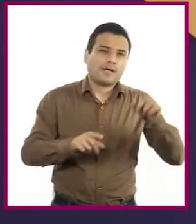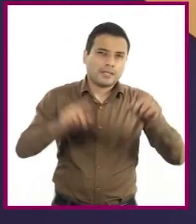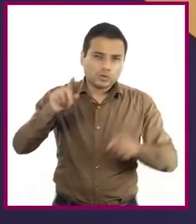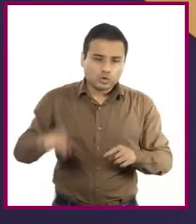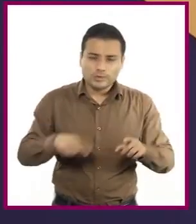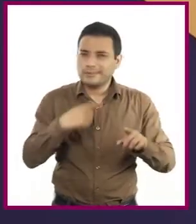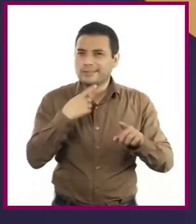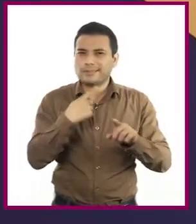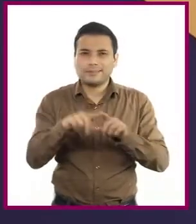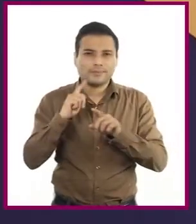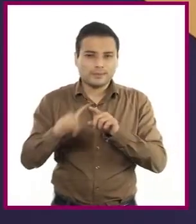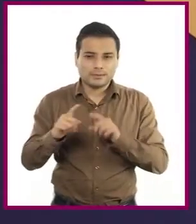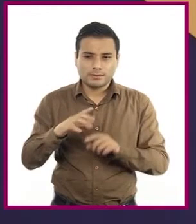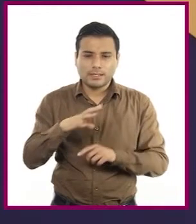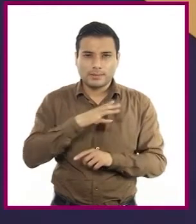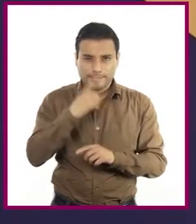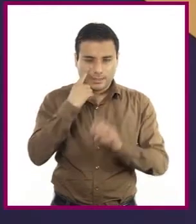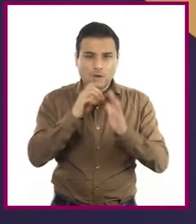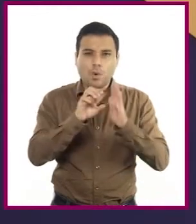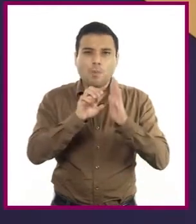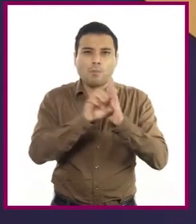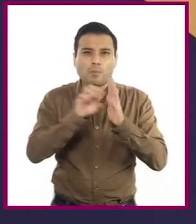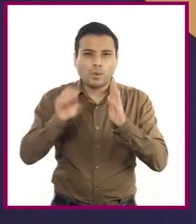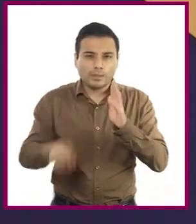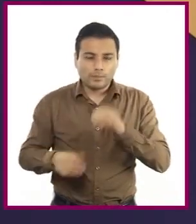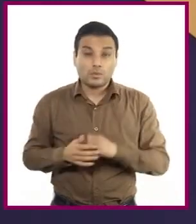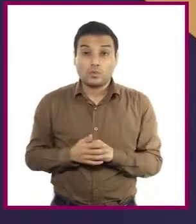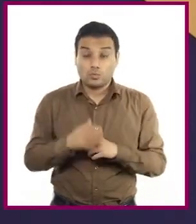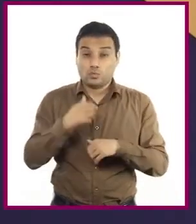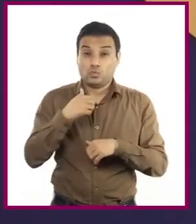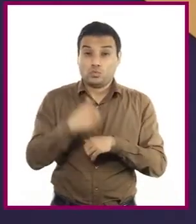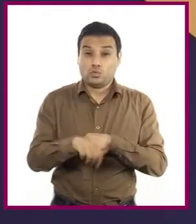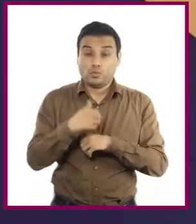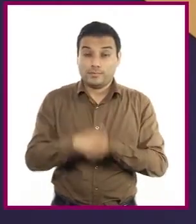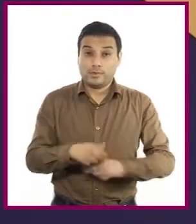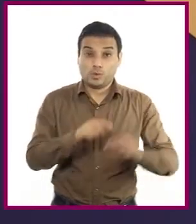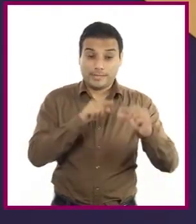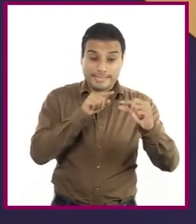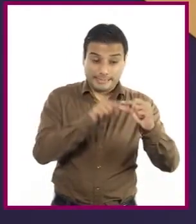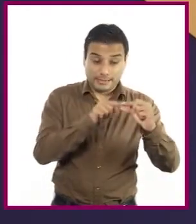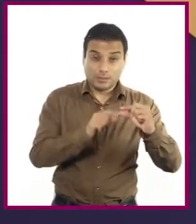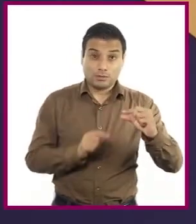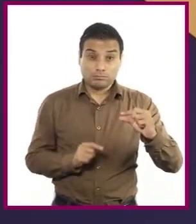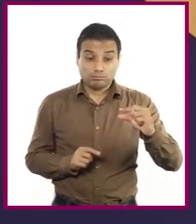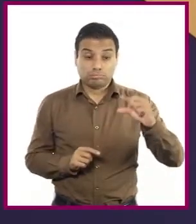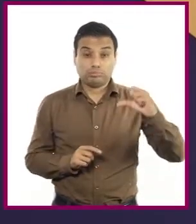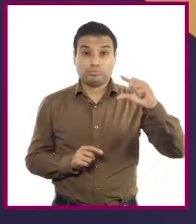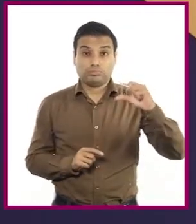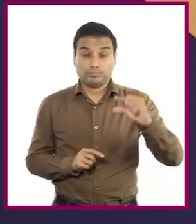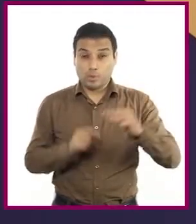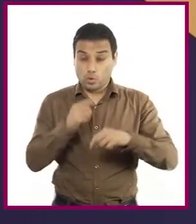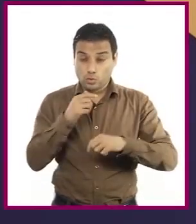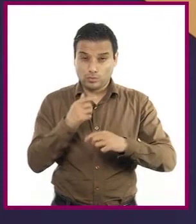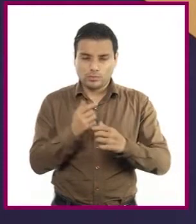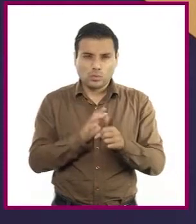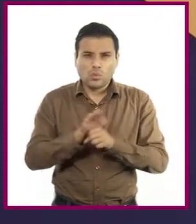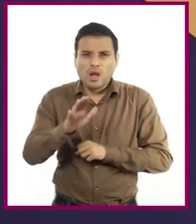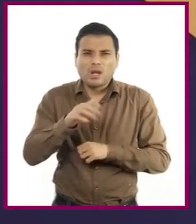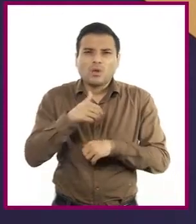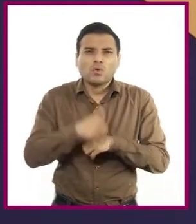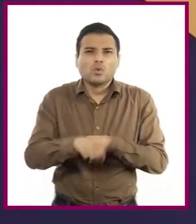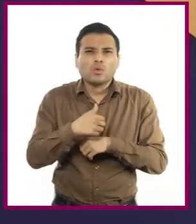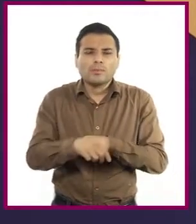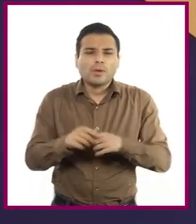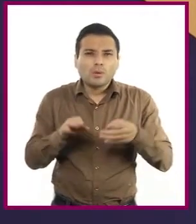que cuando el valor de una variable crece o decrece y no lo hace en la misma proporción, ocasiona que la recta no